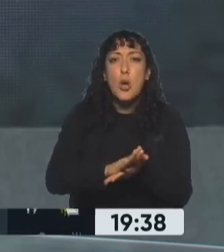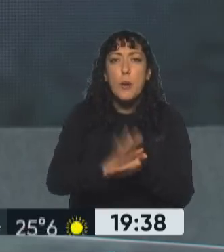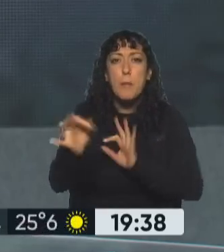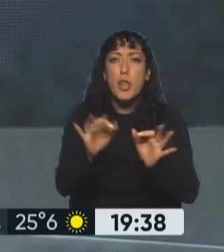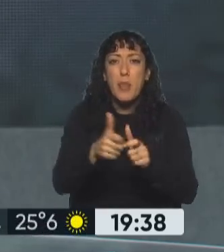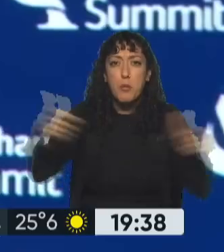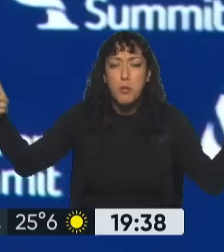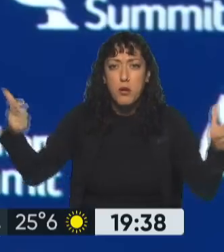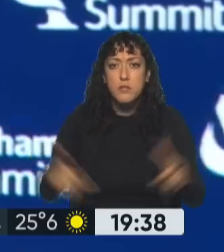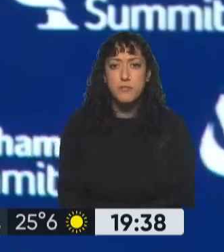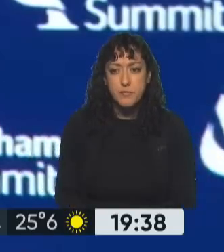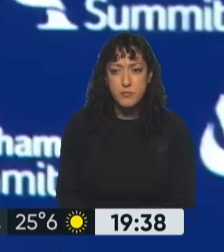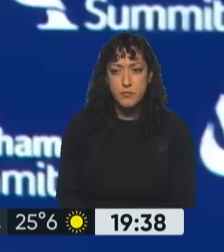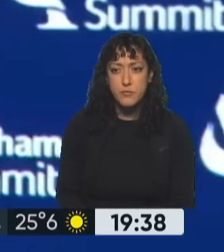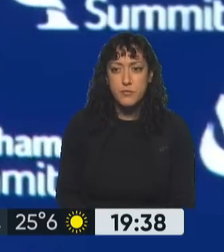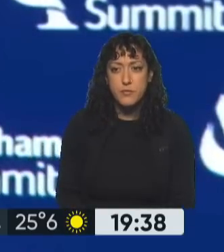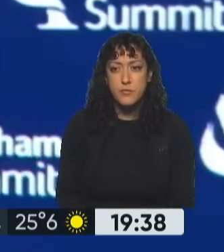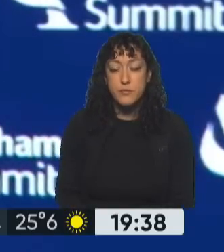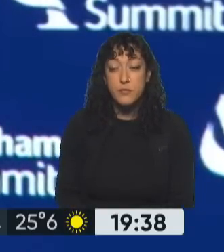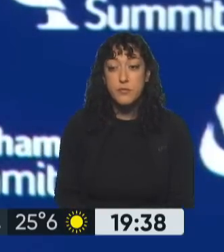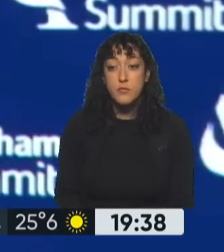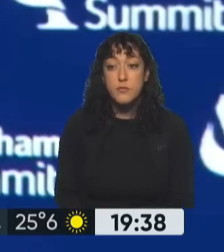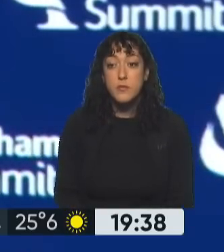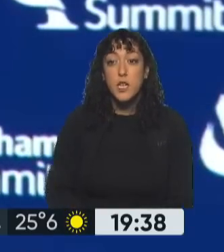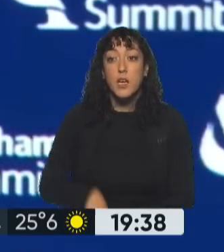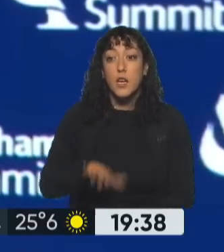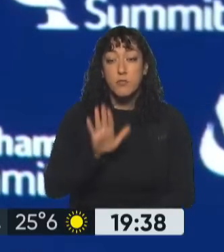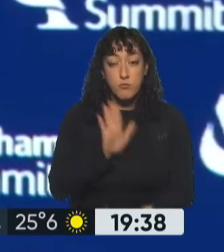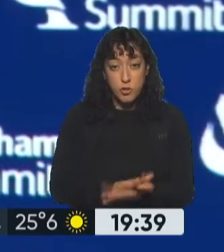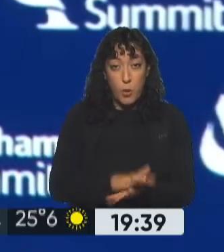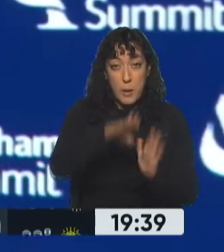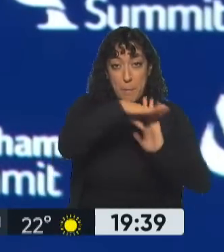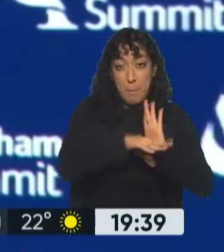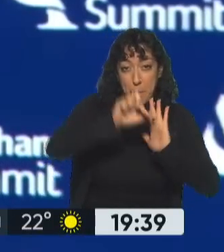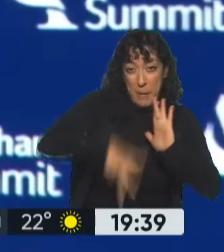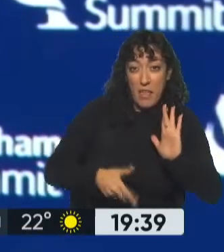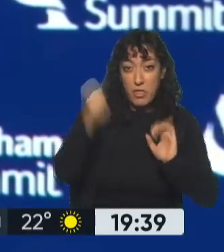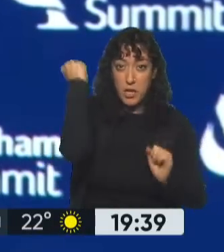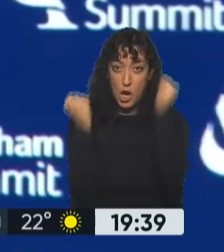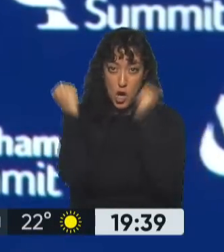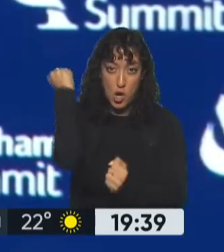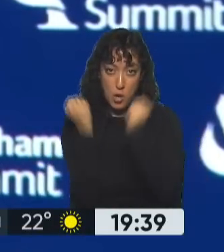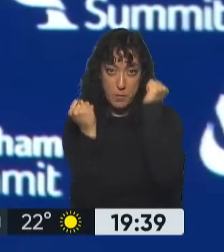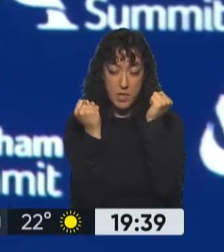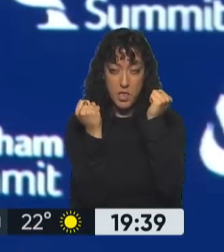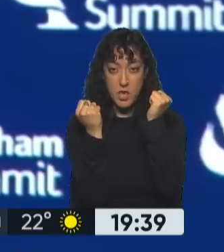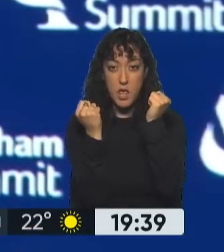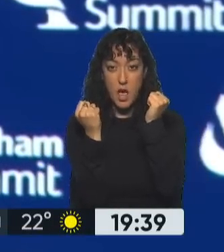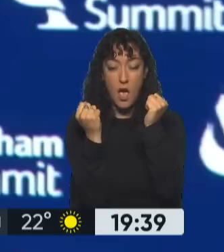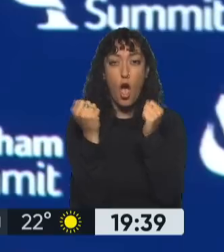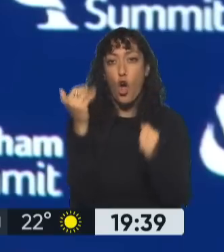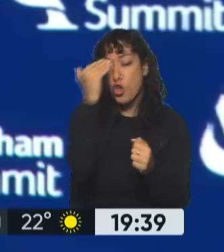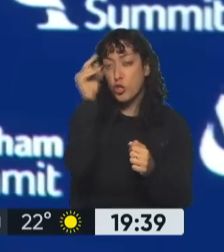Escucha, dale. Las bases del programa económico que establece